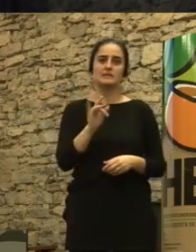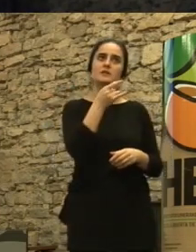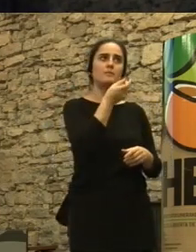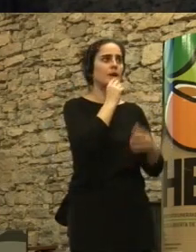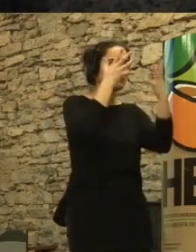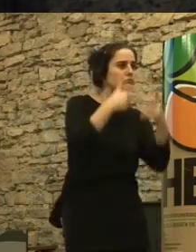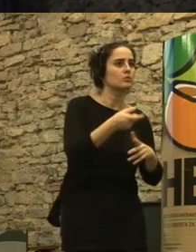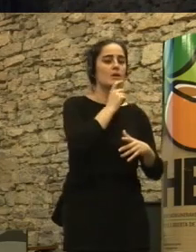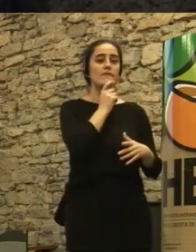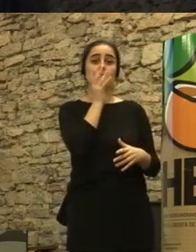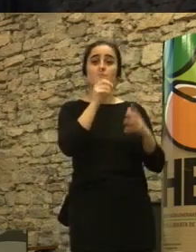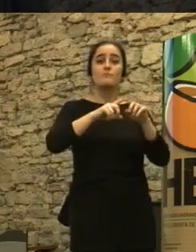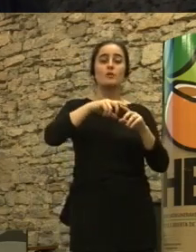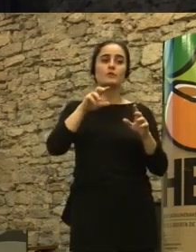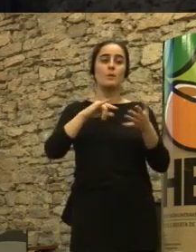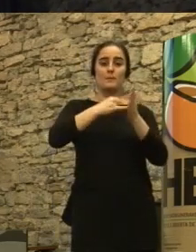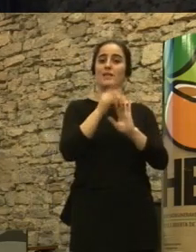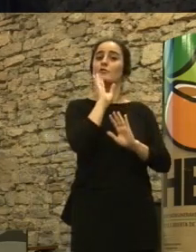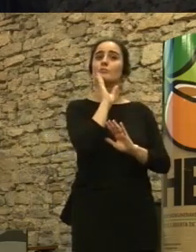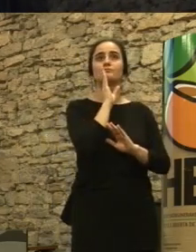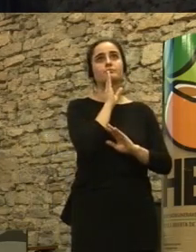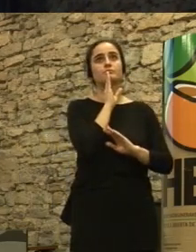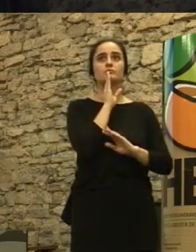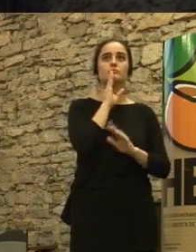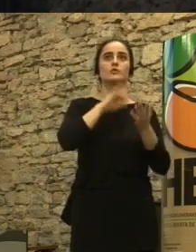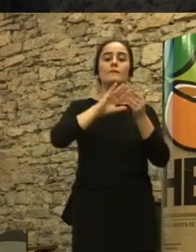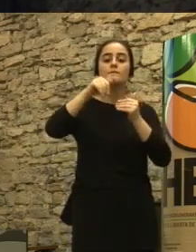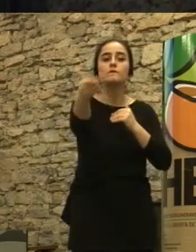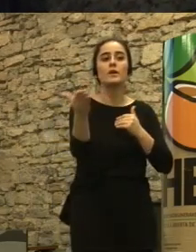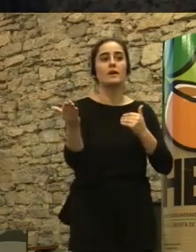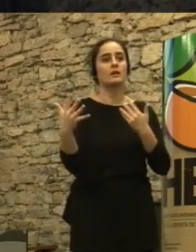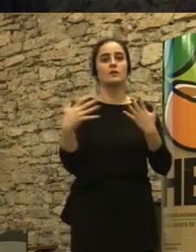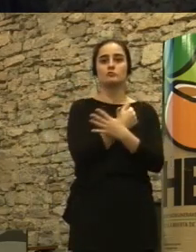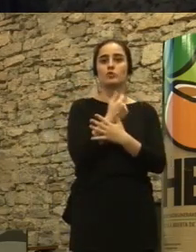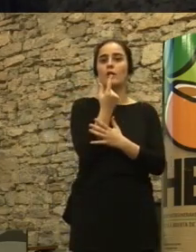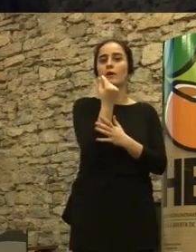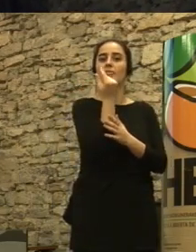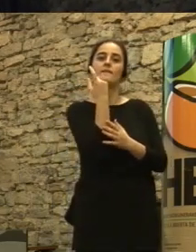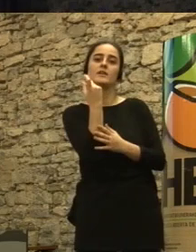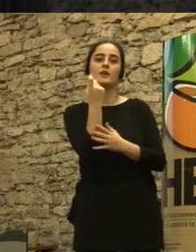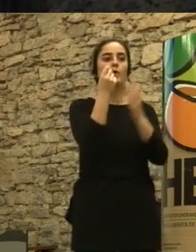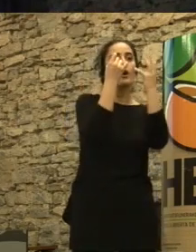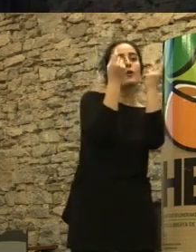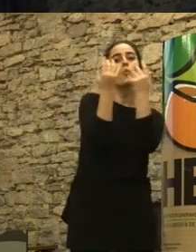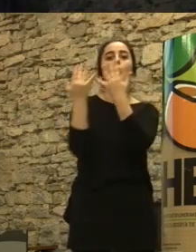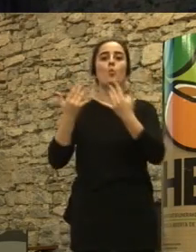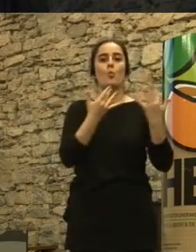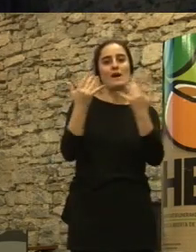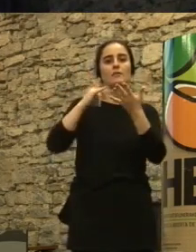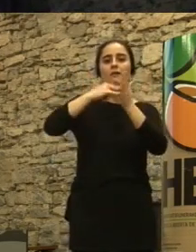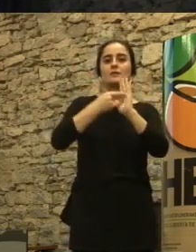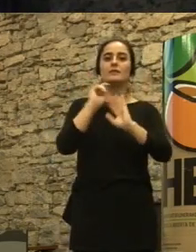cuantificar. Sí, la escalera como proyecto se enfrenta a que ahí fuera todo es cuantitativo, los indicadores de éxito de un proyecto